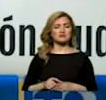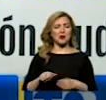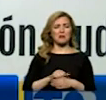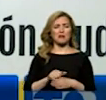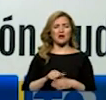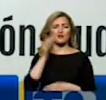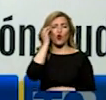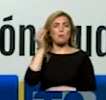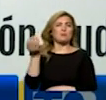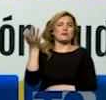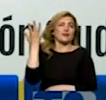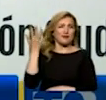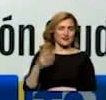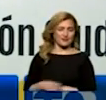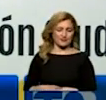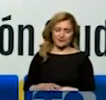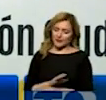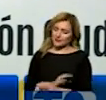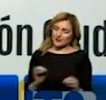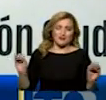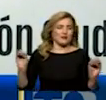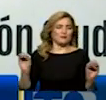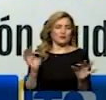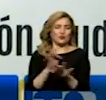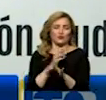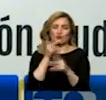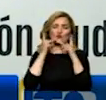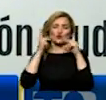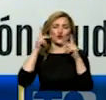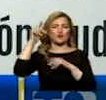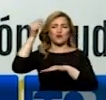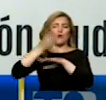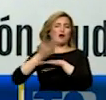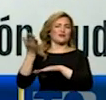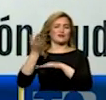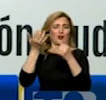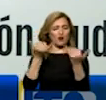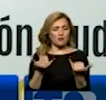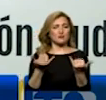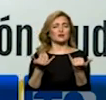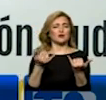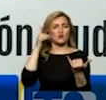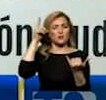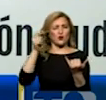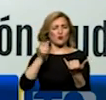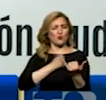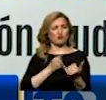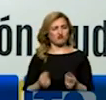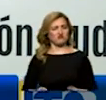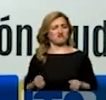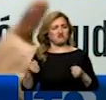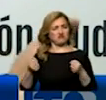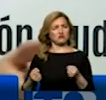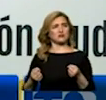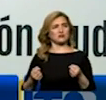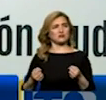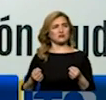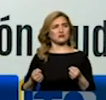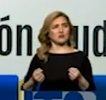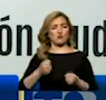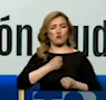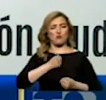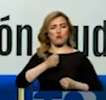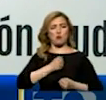prácticas ya habían sido desterradas de la función pública. Los gobiernos no tienen la potestad de tener esta